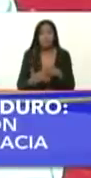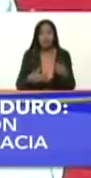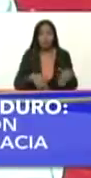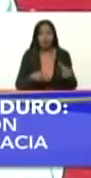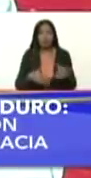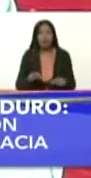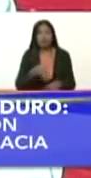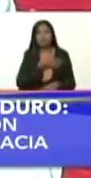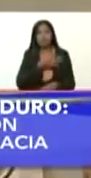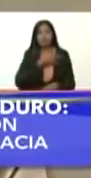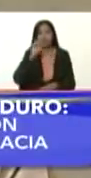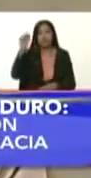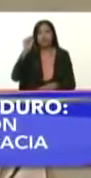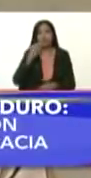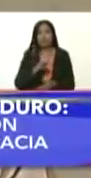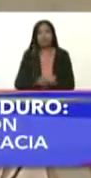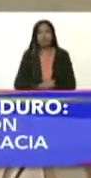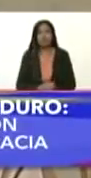Hace 10 años.